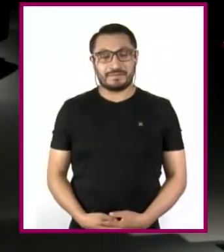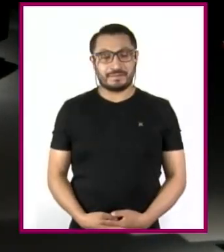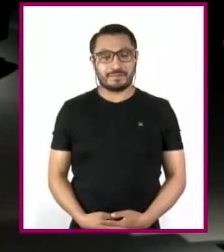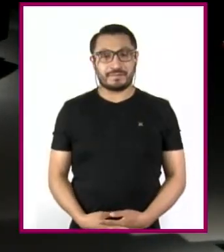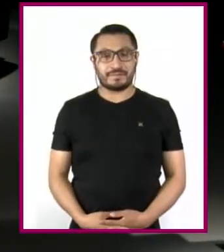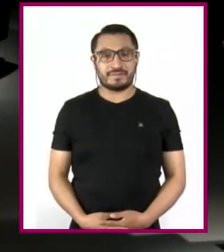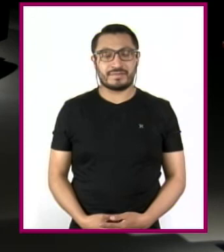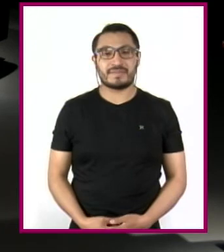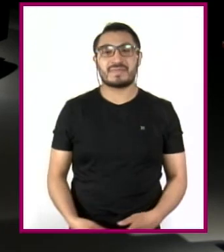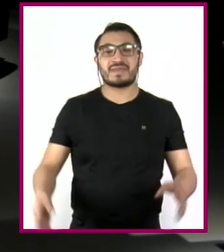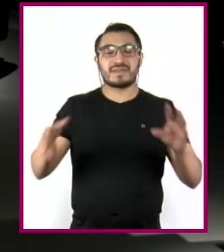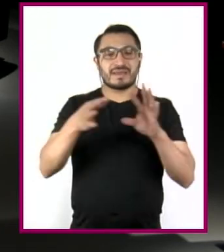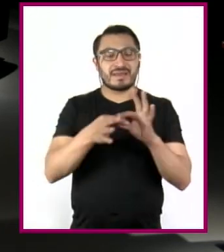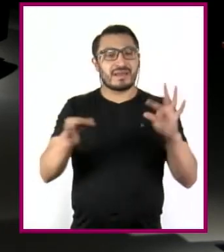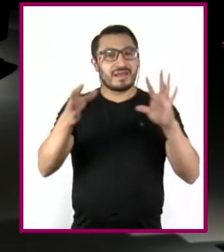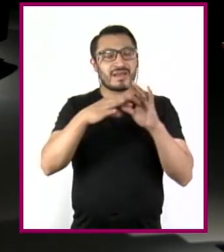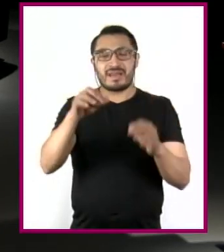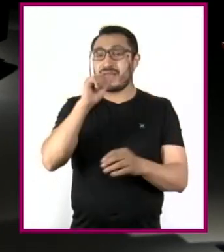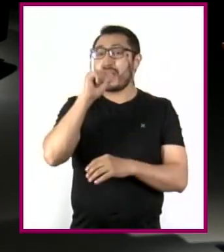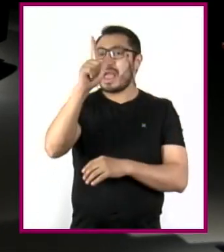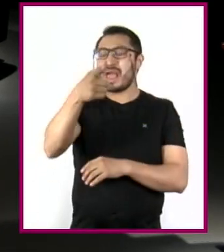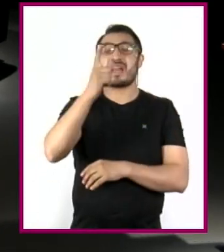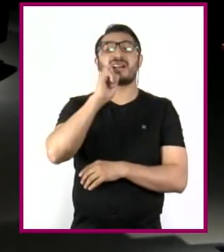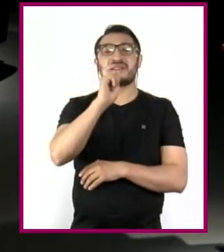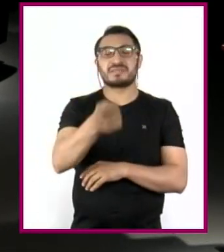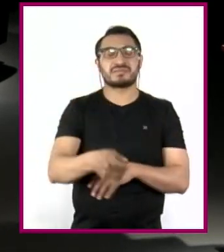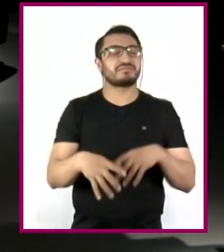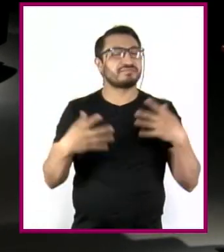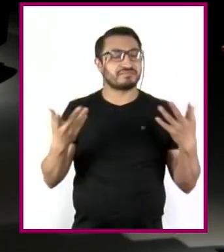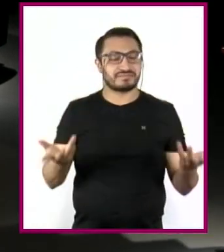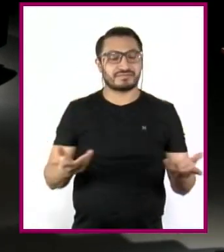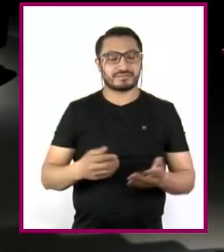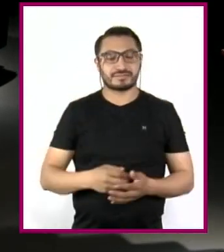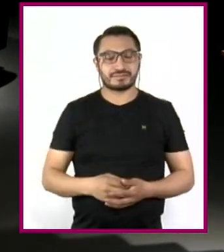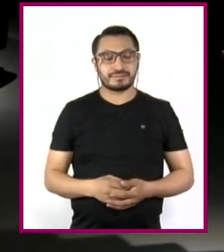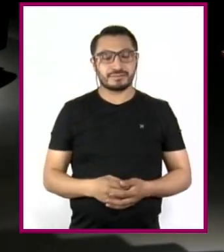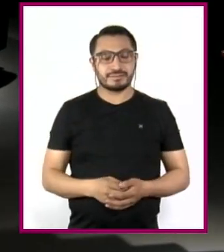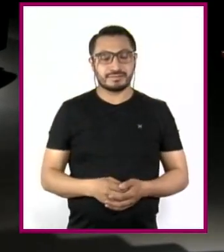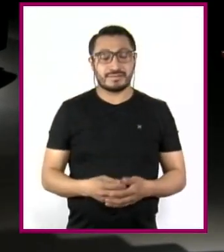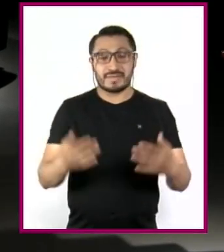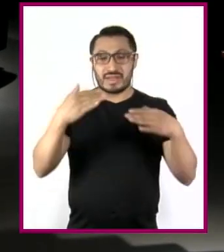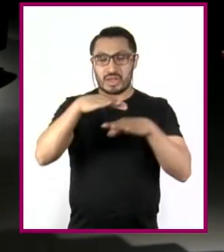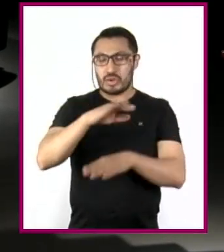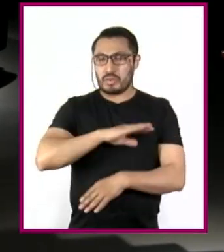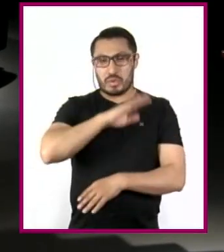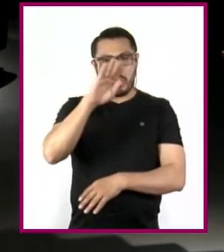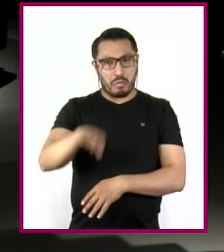Hablar del alma es hablar de muerte,